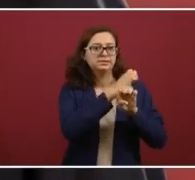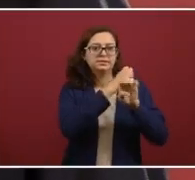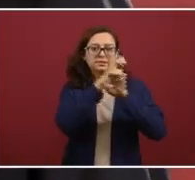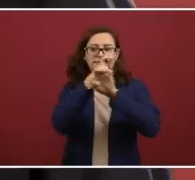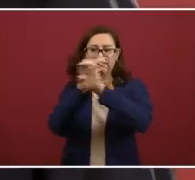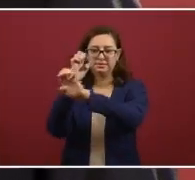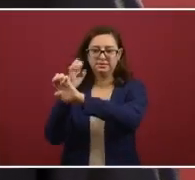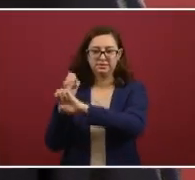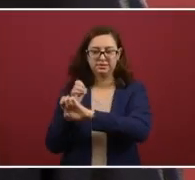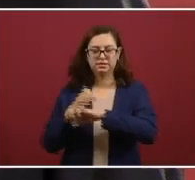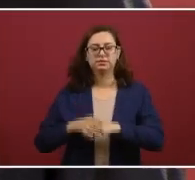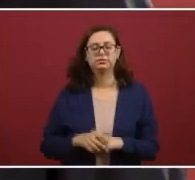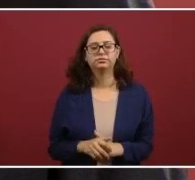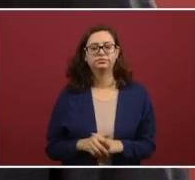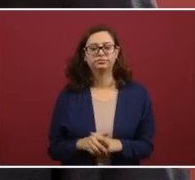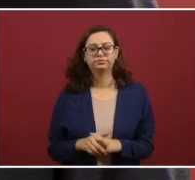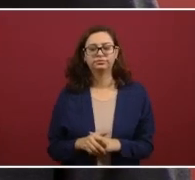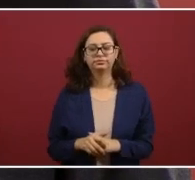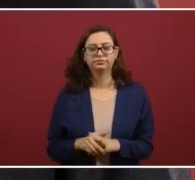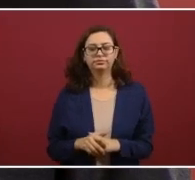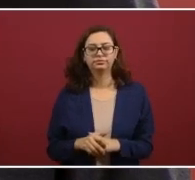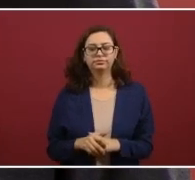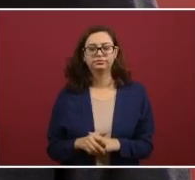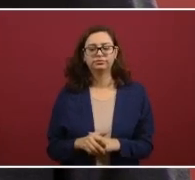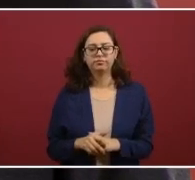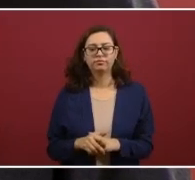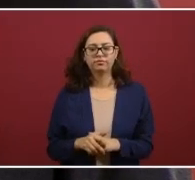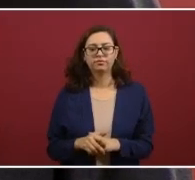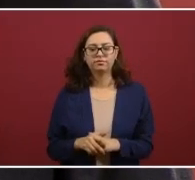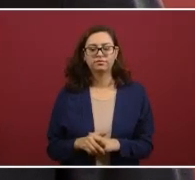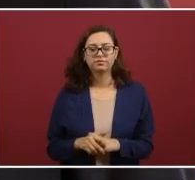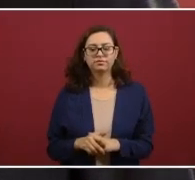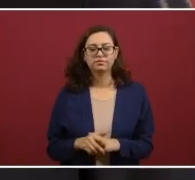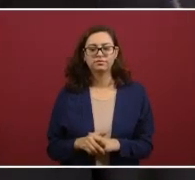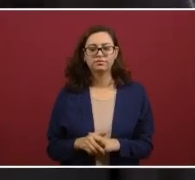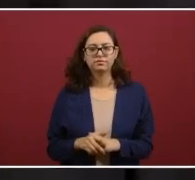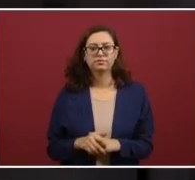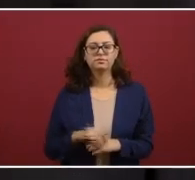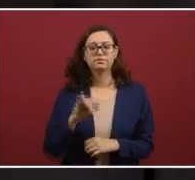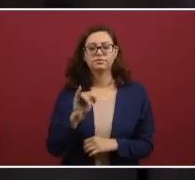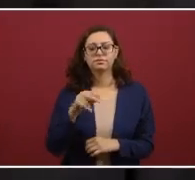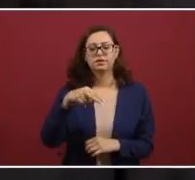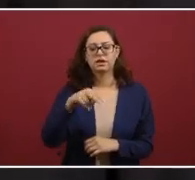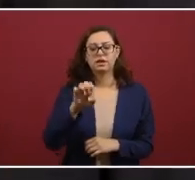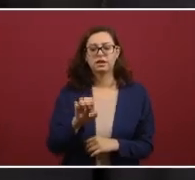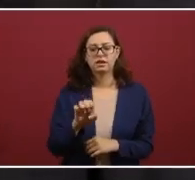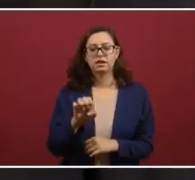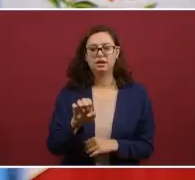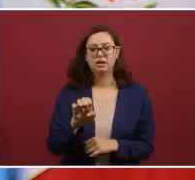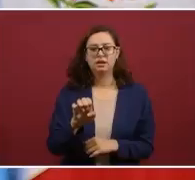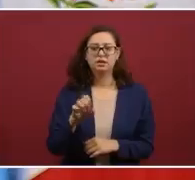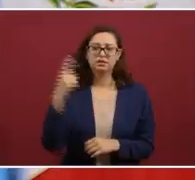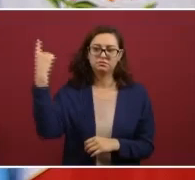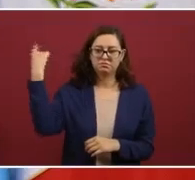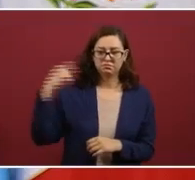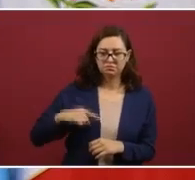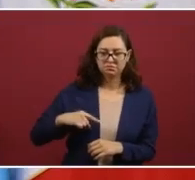federativas. Es una disposición del Instituto Federal